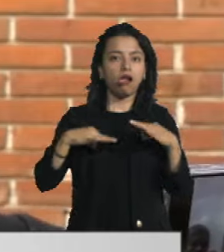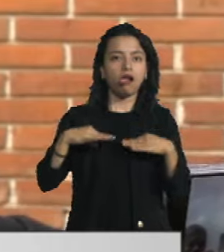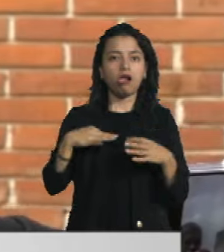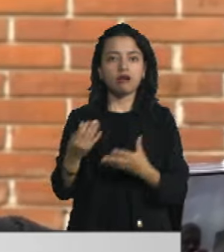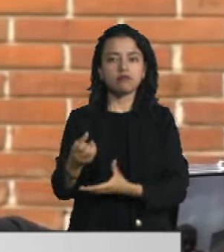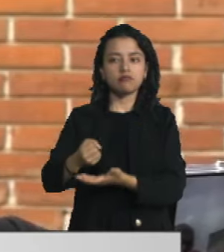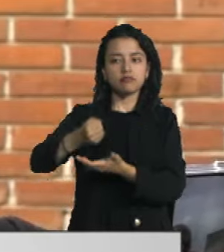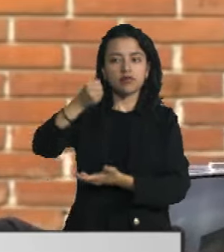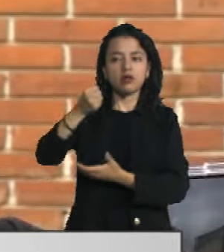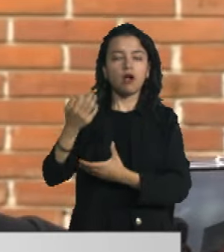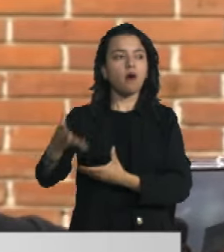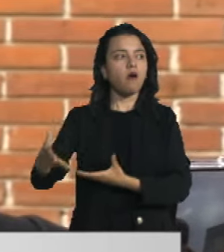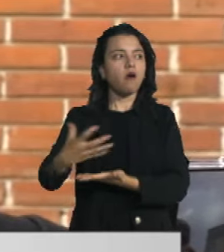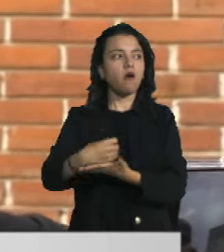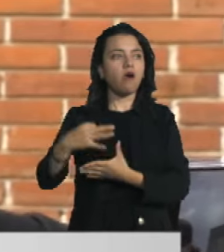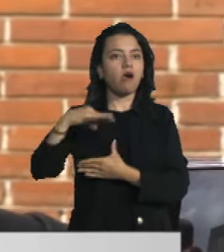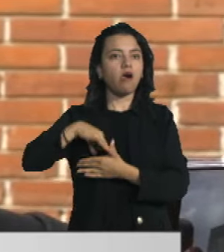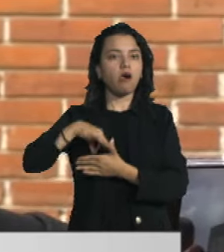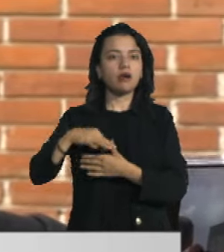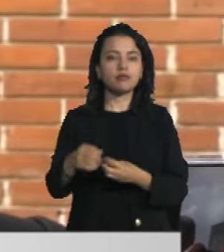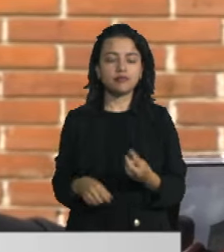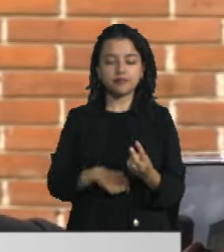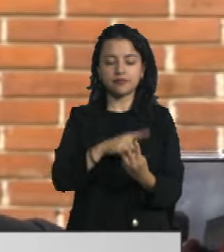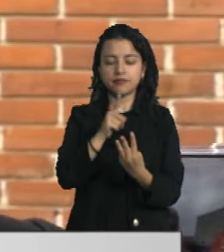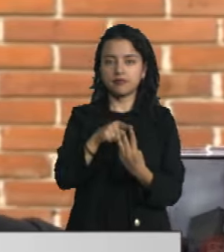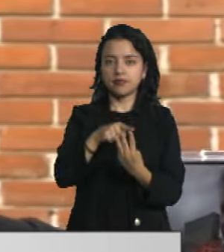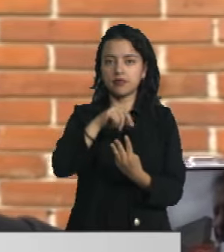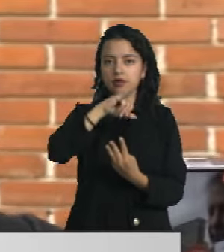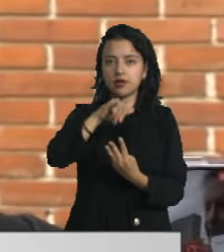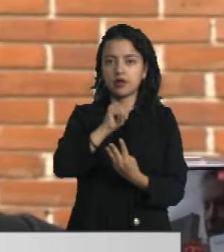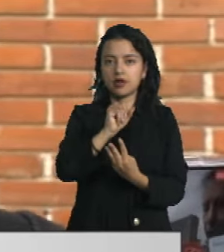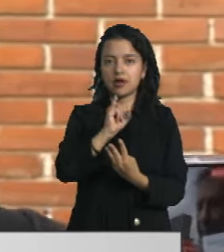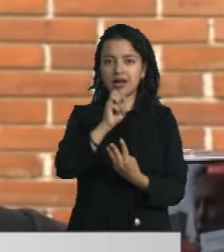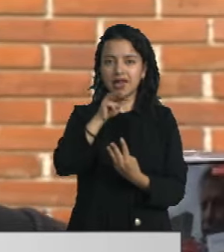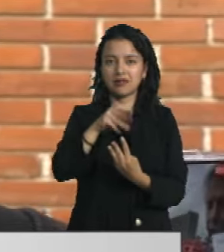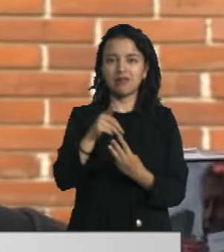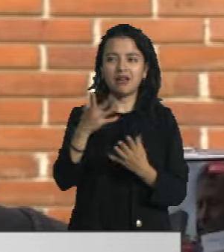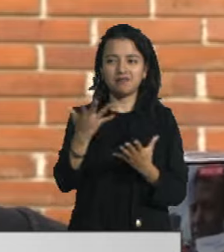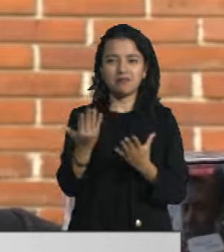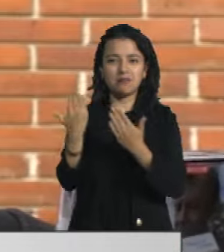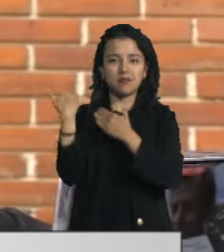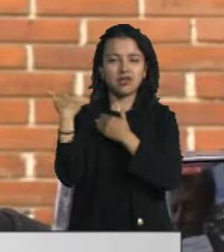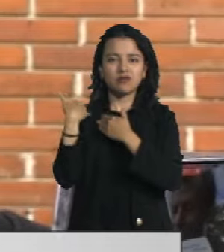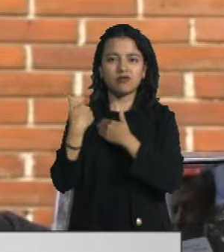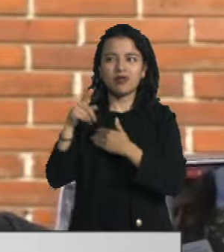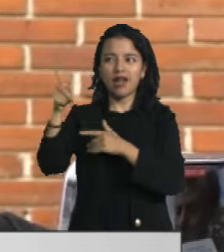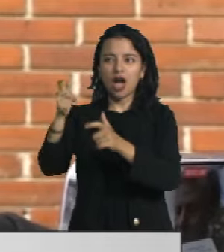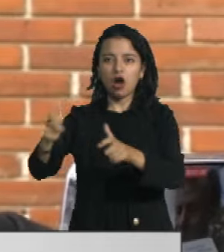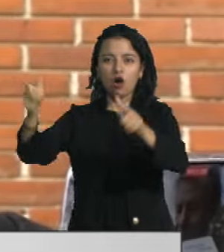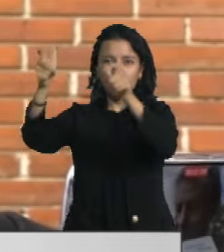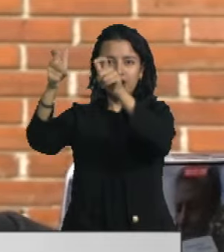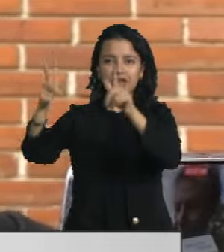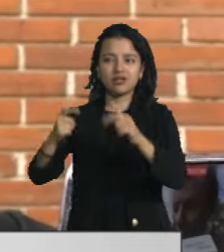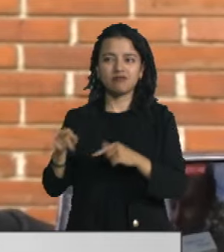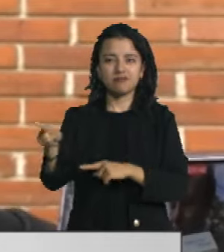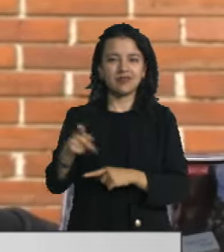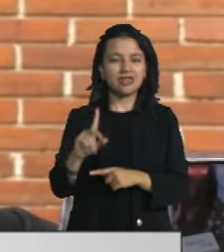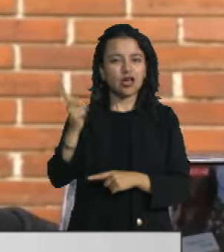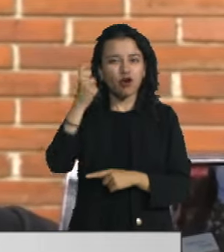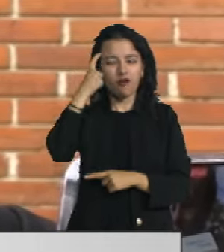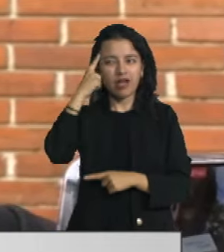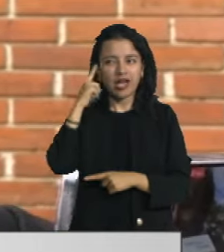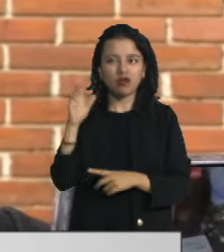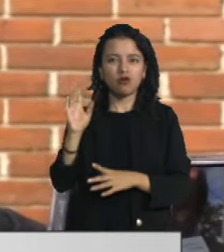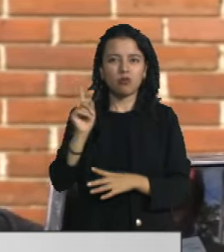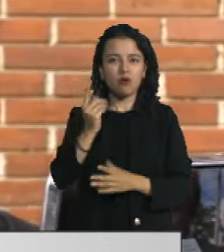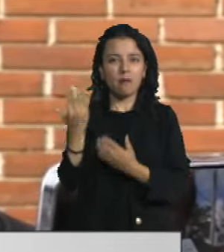señalamientos públicos. Sin duda, Jaime Ramírez Cobo, el enlace entre el Gobierno Nacional y el Congreso de la República. quien a su